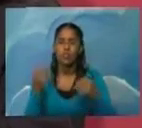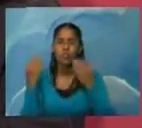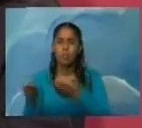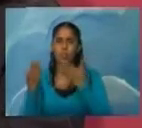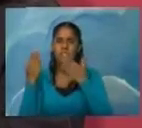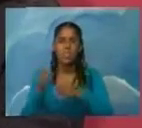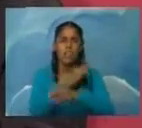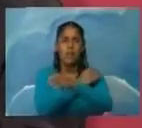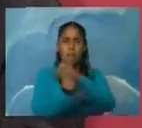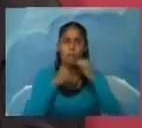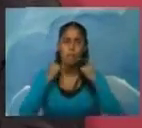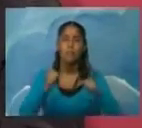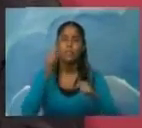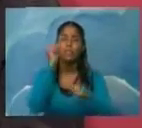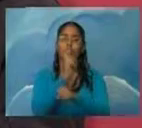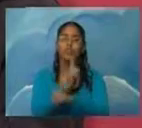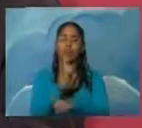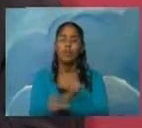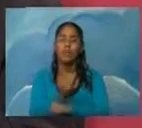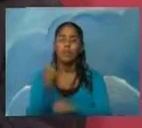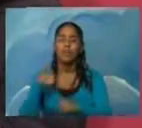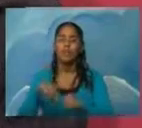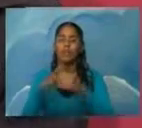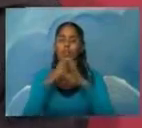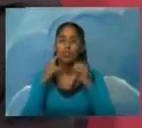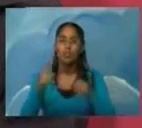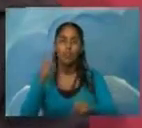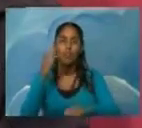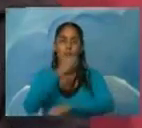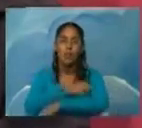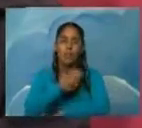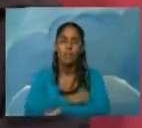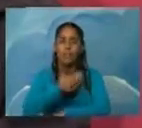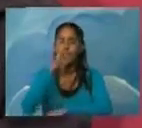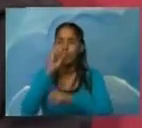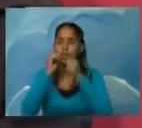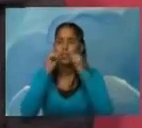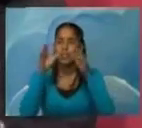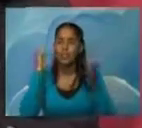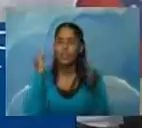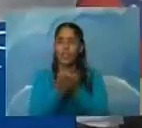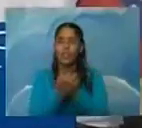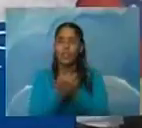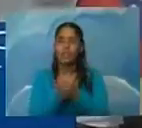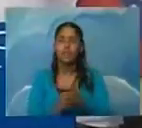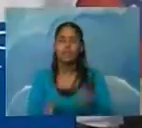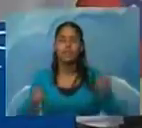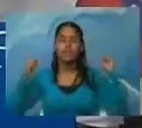fuertes para nosotros, solamente Él nos manda a obedecer. Que Dios me les bendiga y que Dios me les guarde. Amén. Yeah.